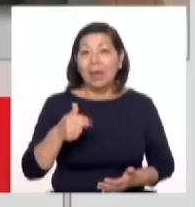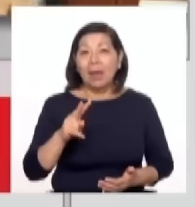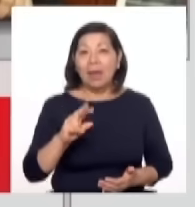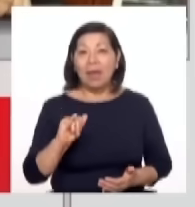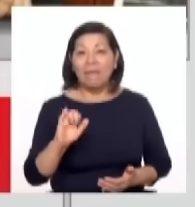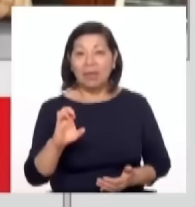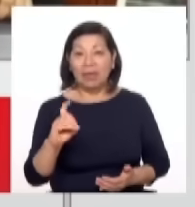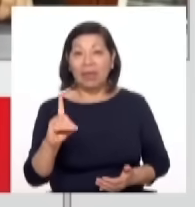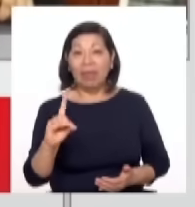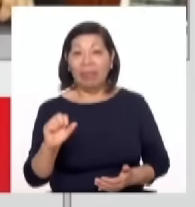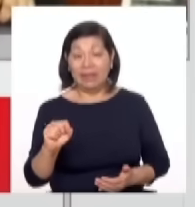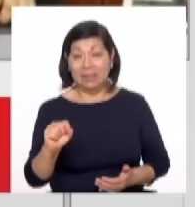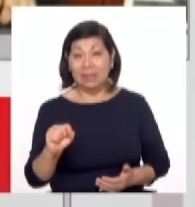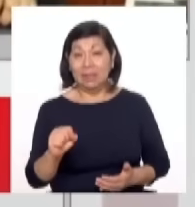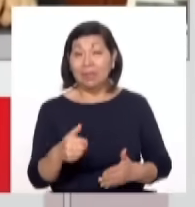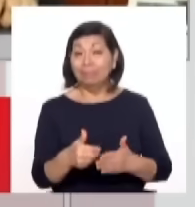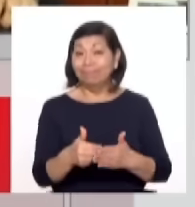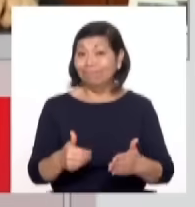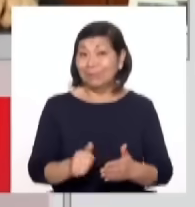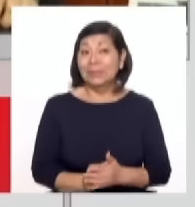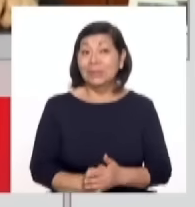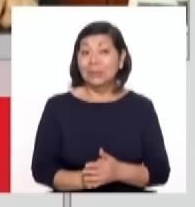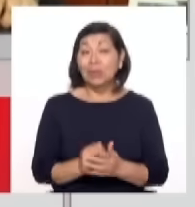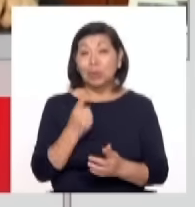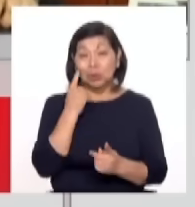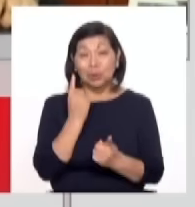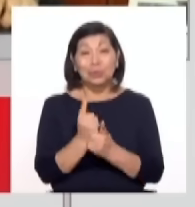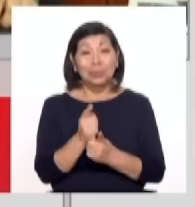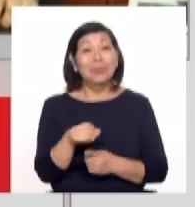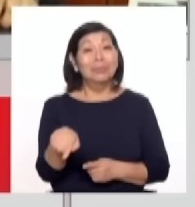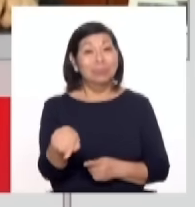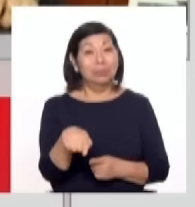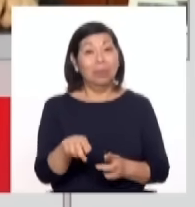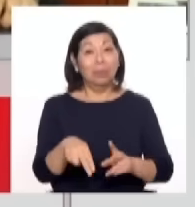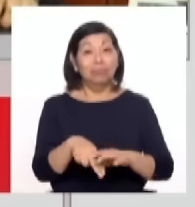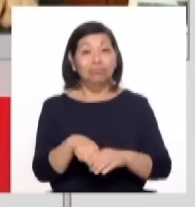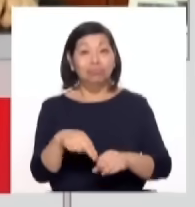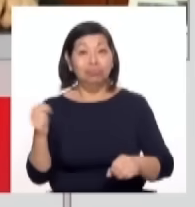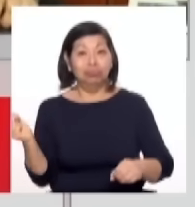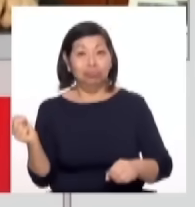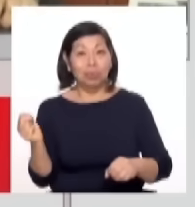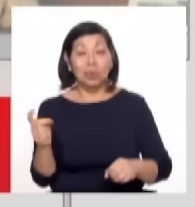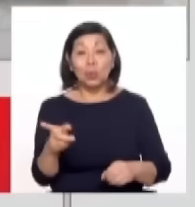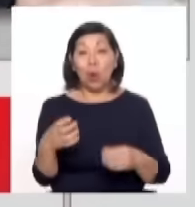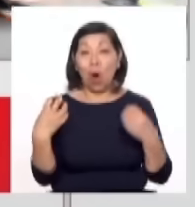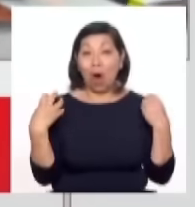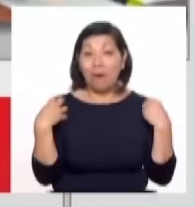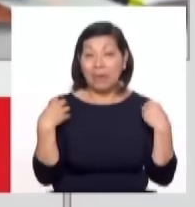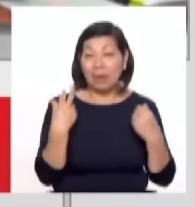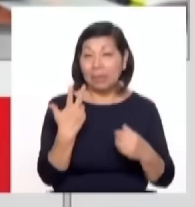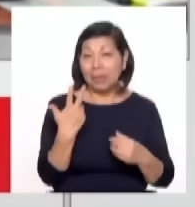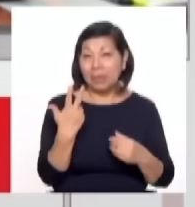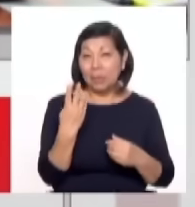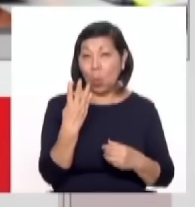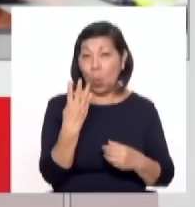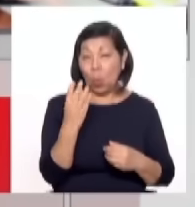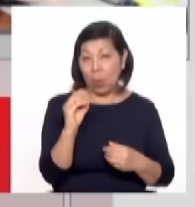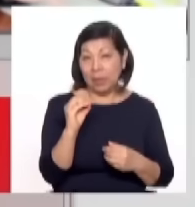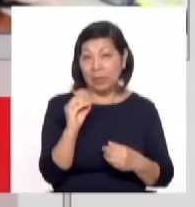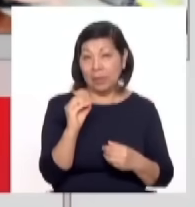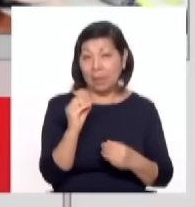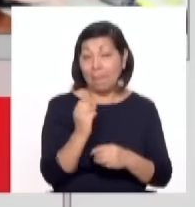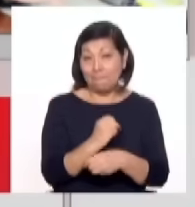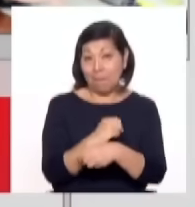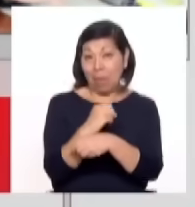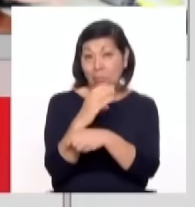información preliminar, se ha conocido que se habría retirado de su despacho a las 3:40 de